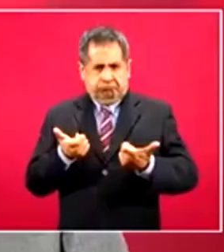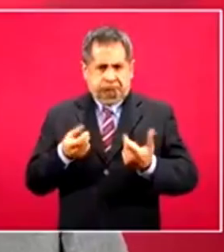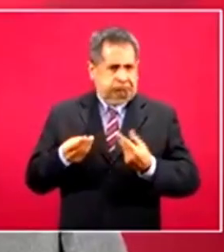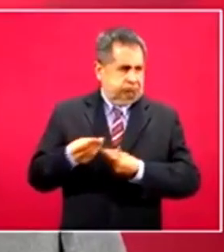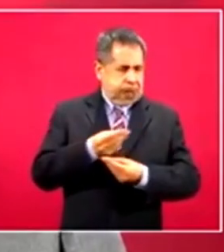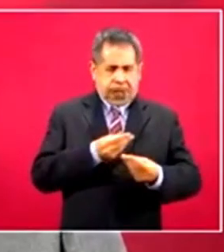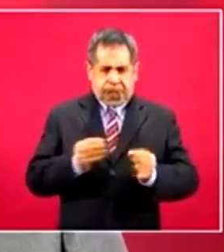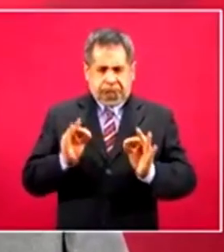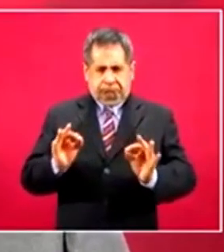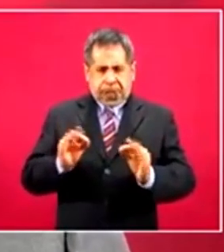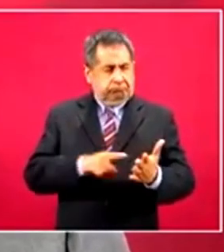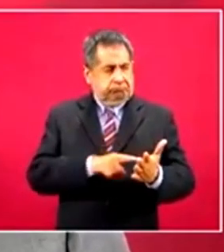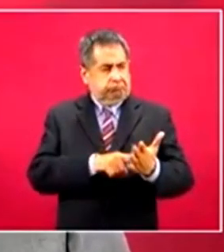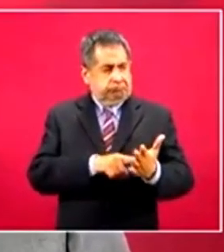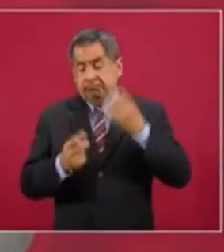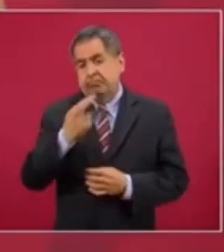moralidad.